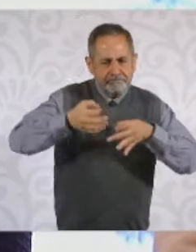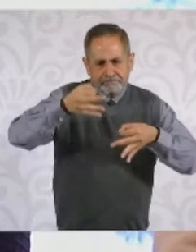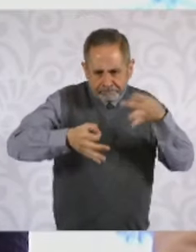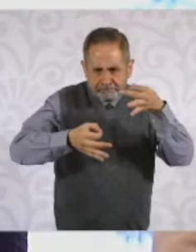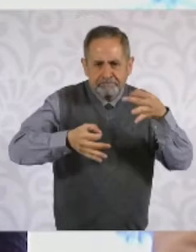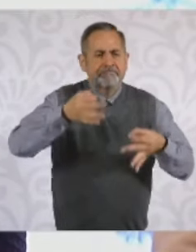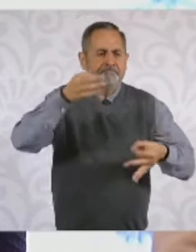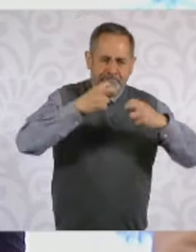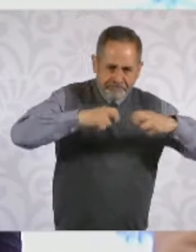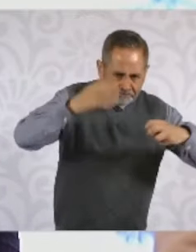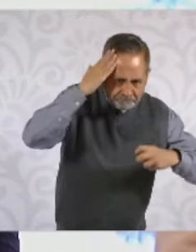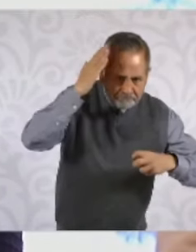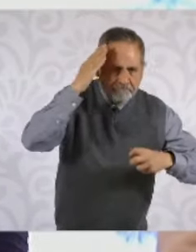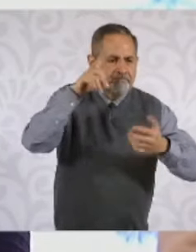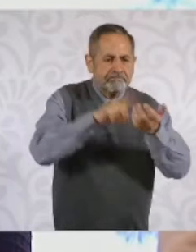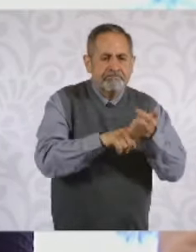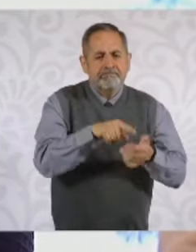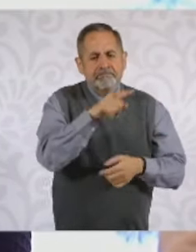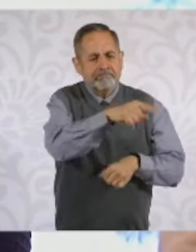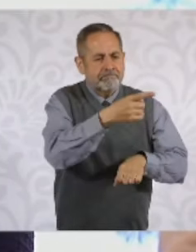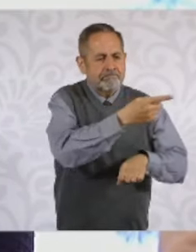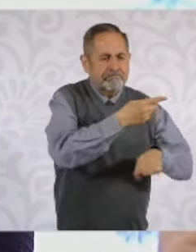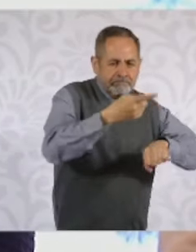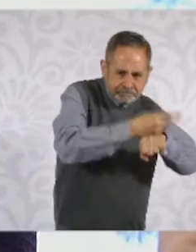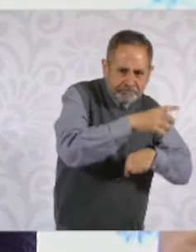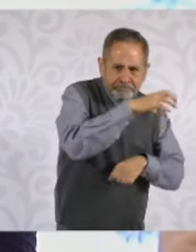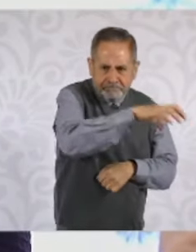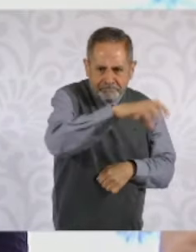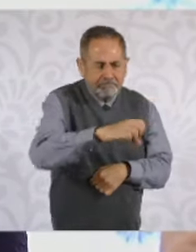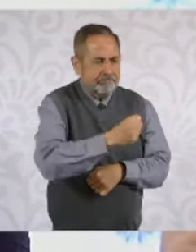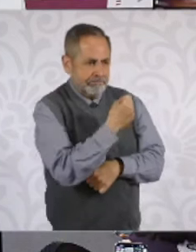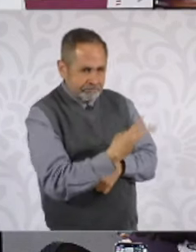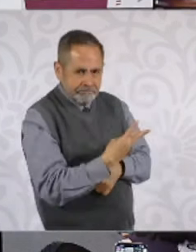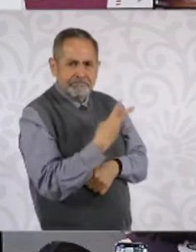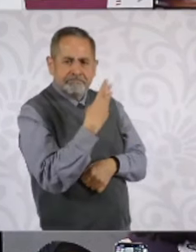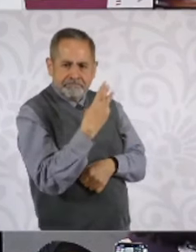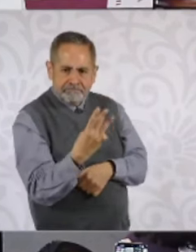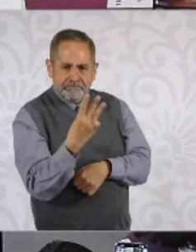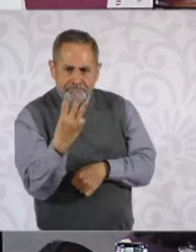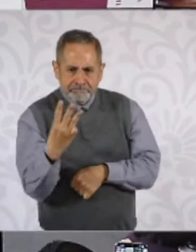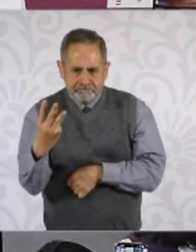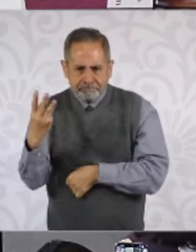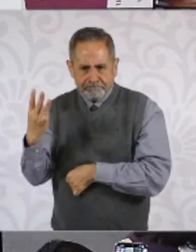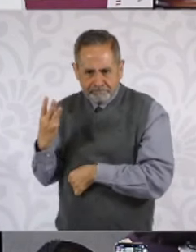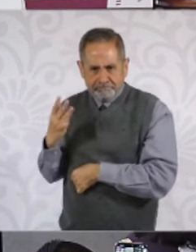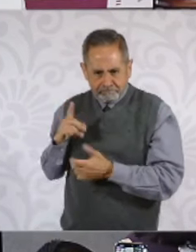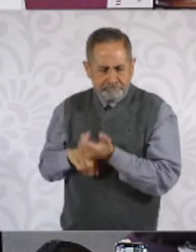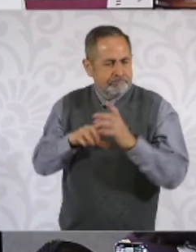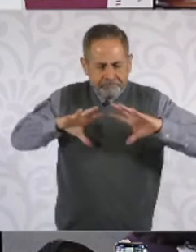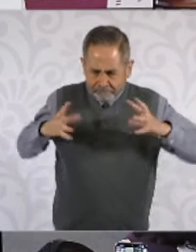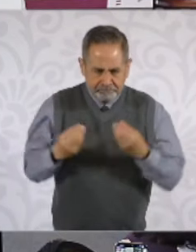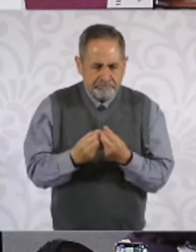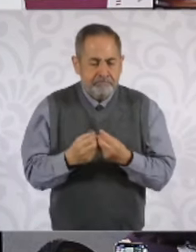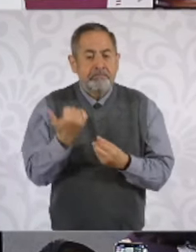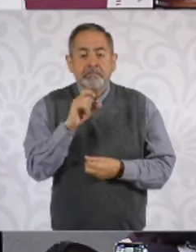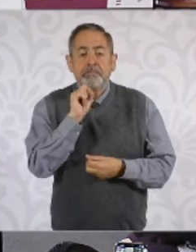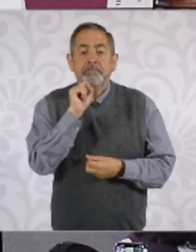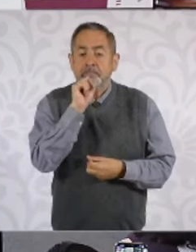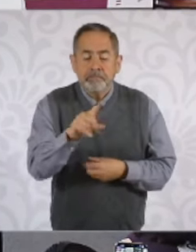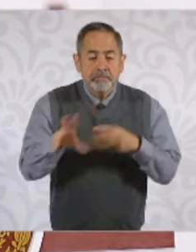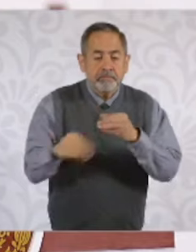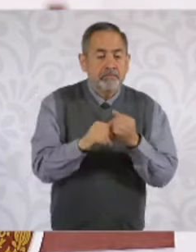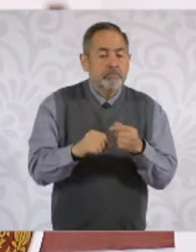y magistrado del Tribunal de Disciplina Judicial. Y asimismo se obtendrán 2 candidaturas por cada cargo